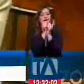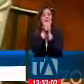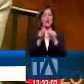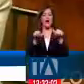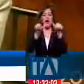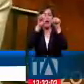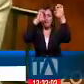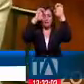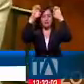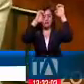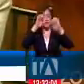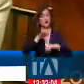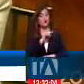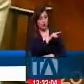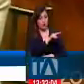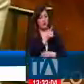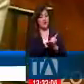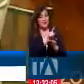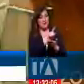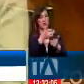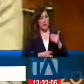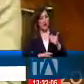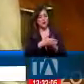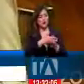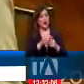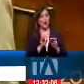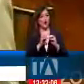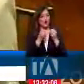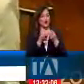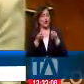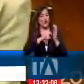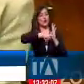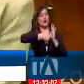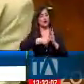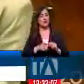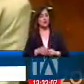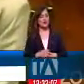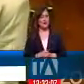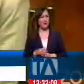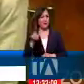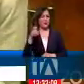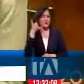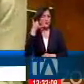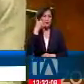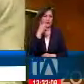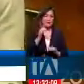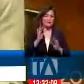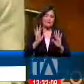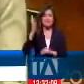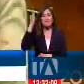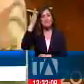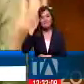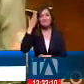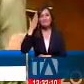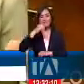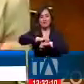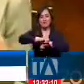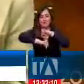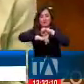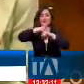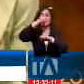áreas estratégicas del organismo de control. Considero yo que la persona que hizo la llamada tenía conocimiento de la